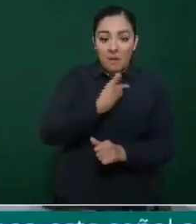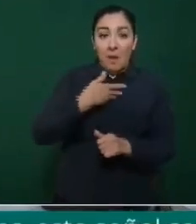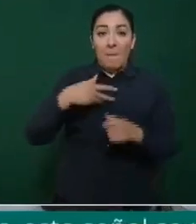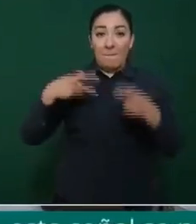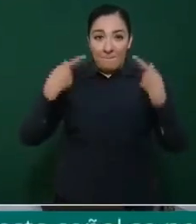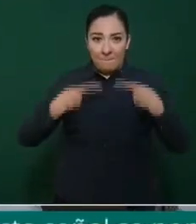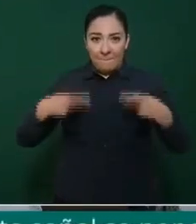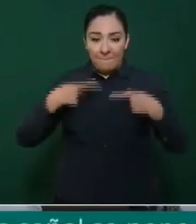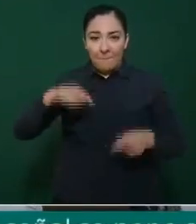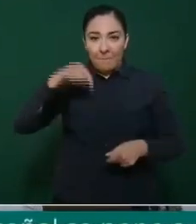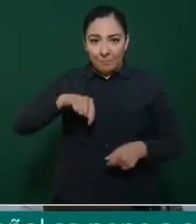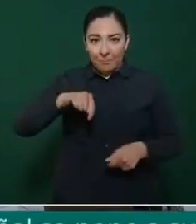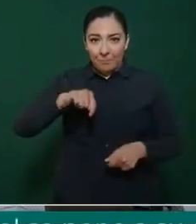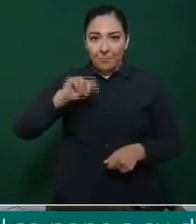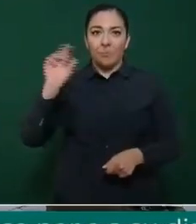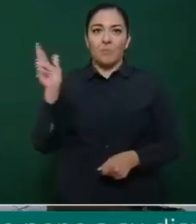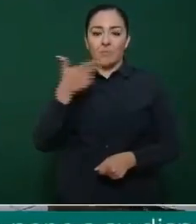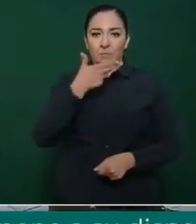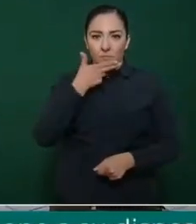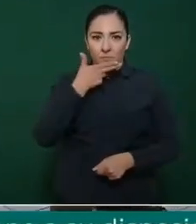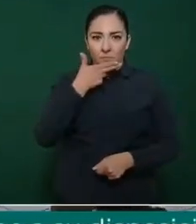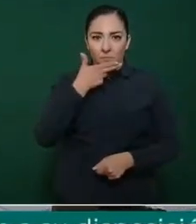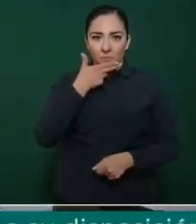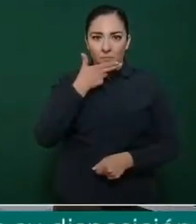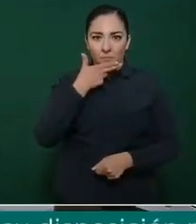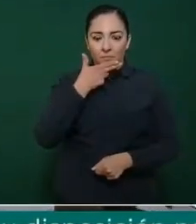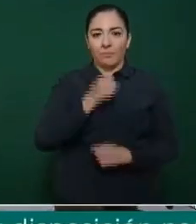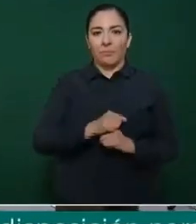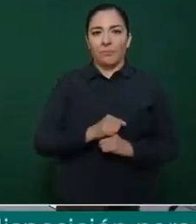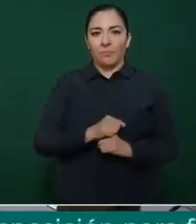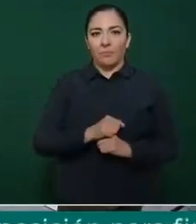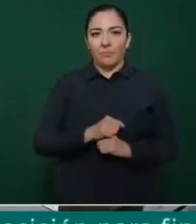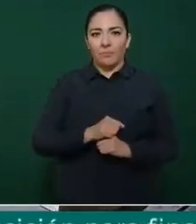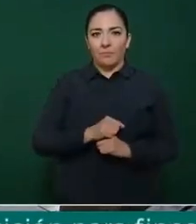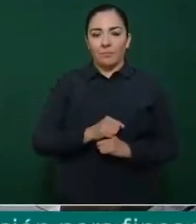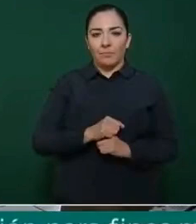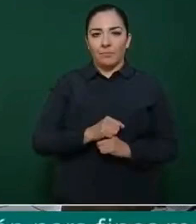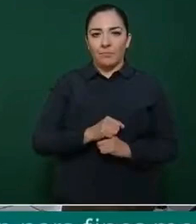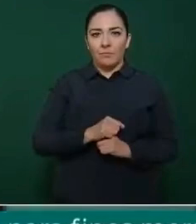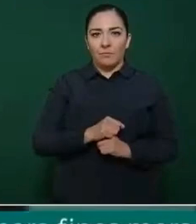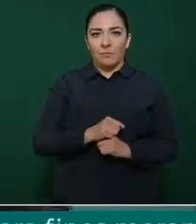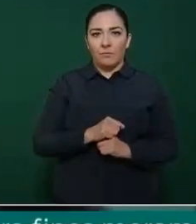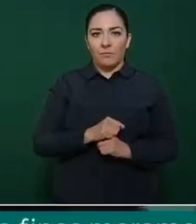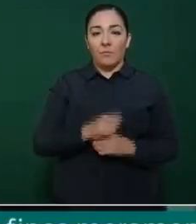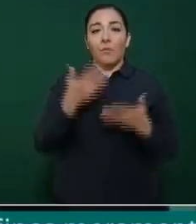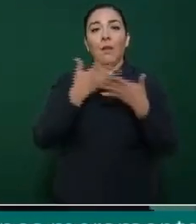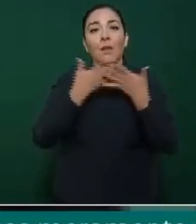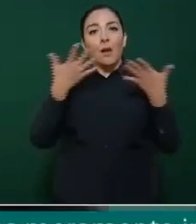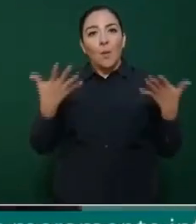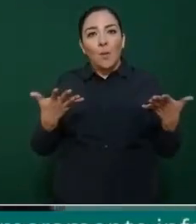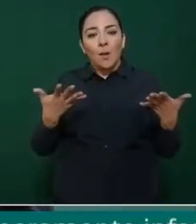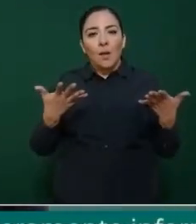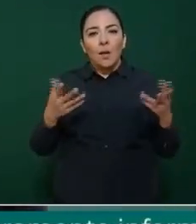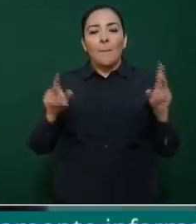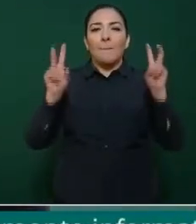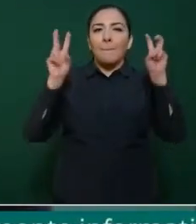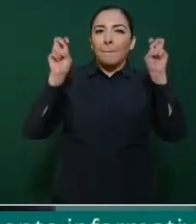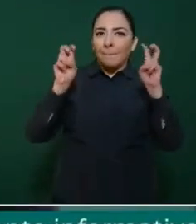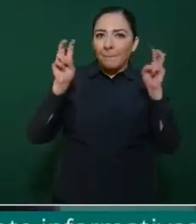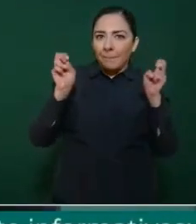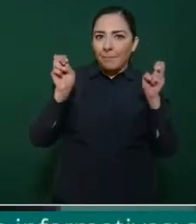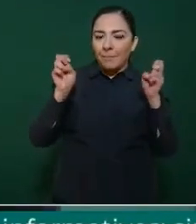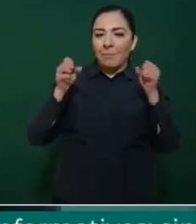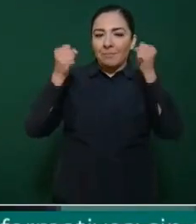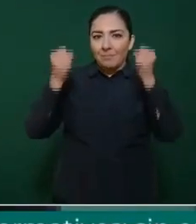chihuahua y en este caso lo relacionado con la